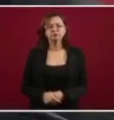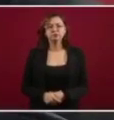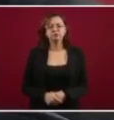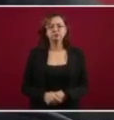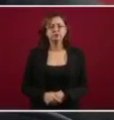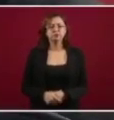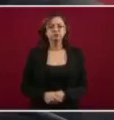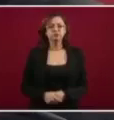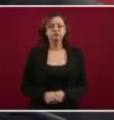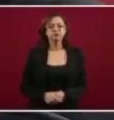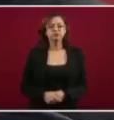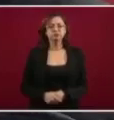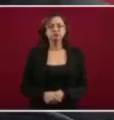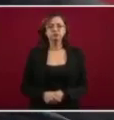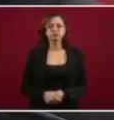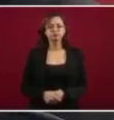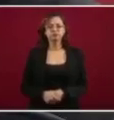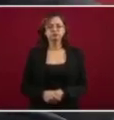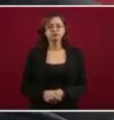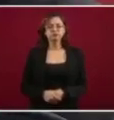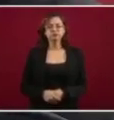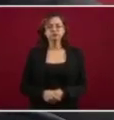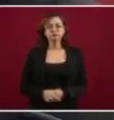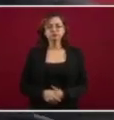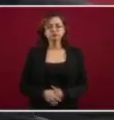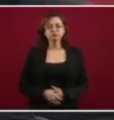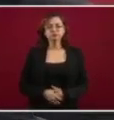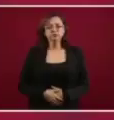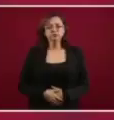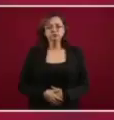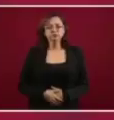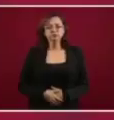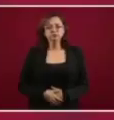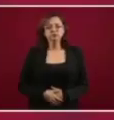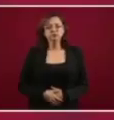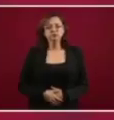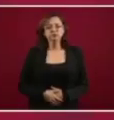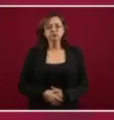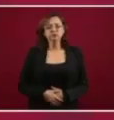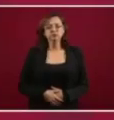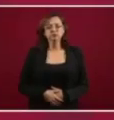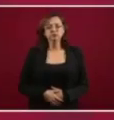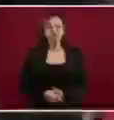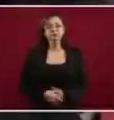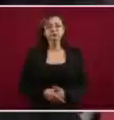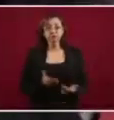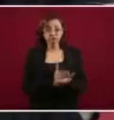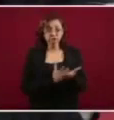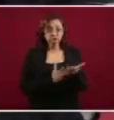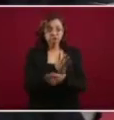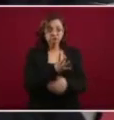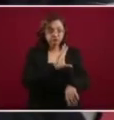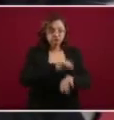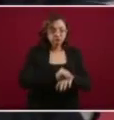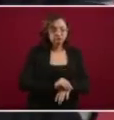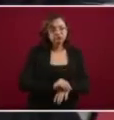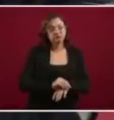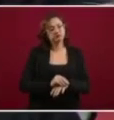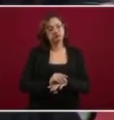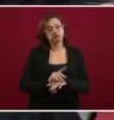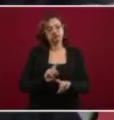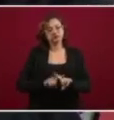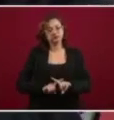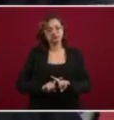La pregunta acerca si se permite la intervención es de otro tipo,